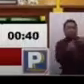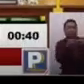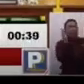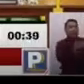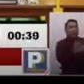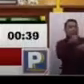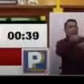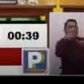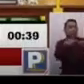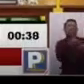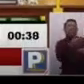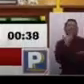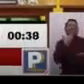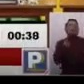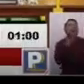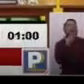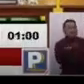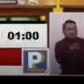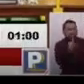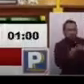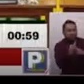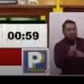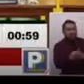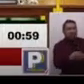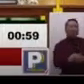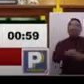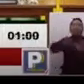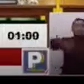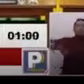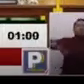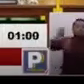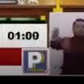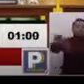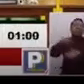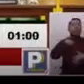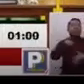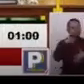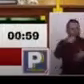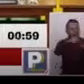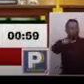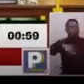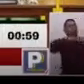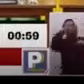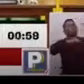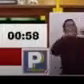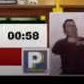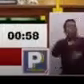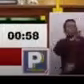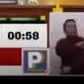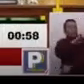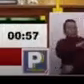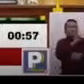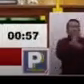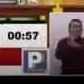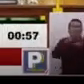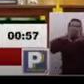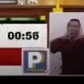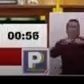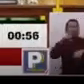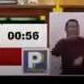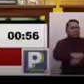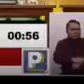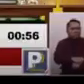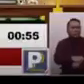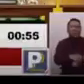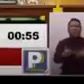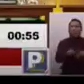siendo procesado por dentro corrupción? De estos megacomplejos policiales se va a encontrar las fiscalías de prevención de delito, de